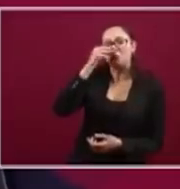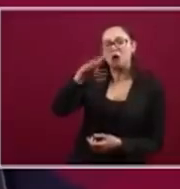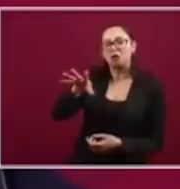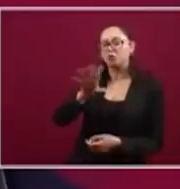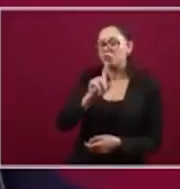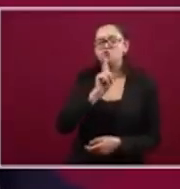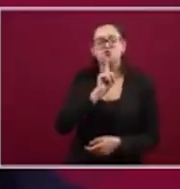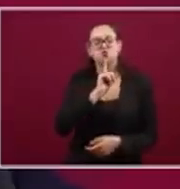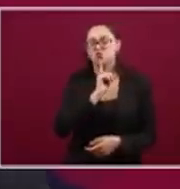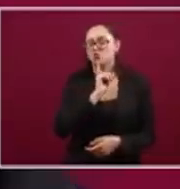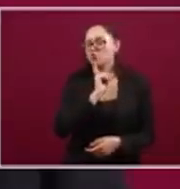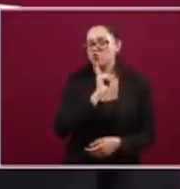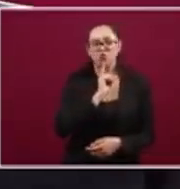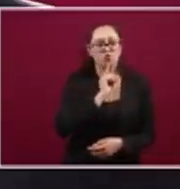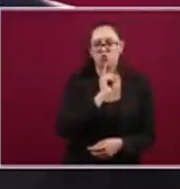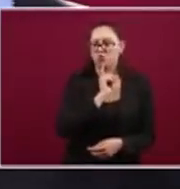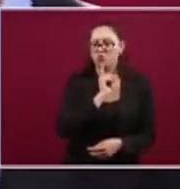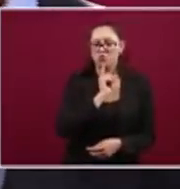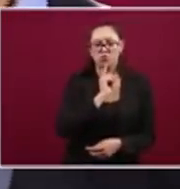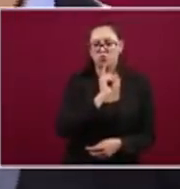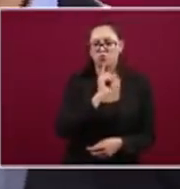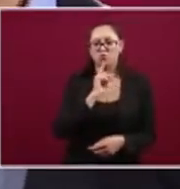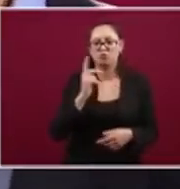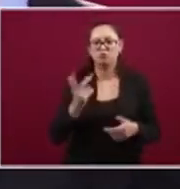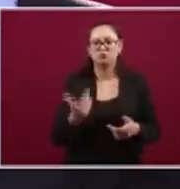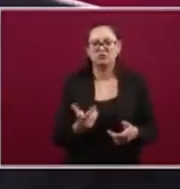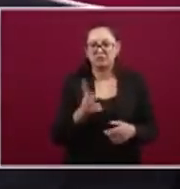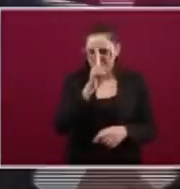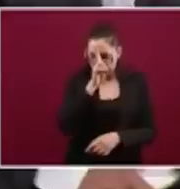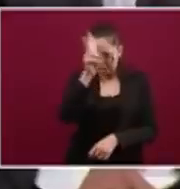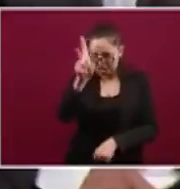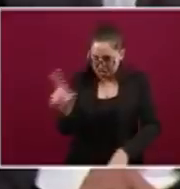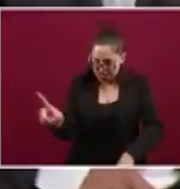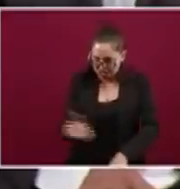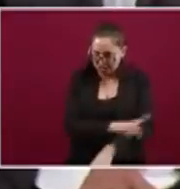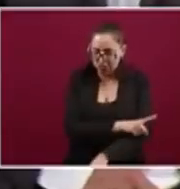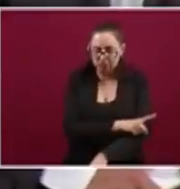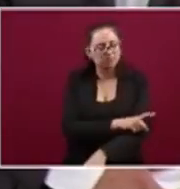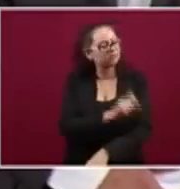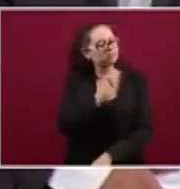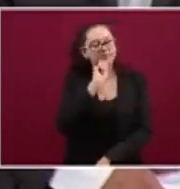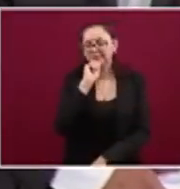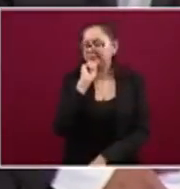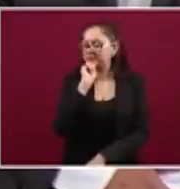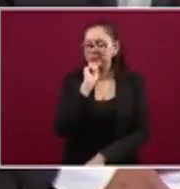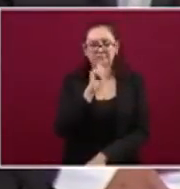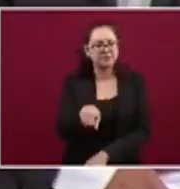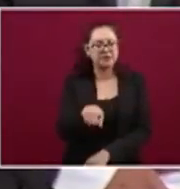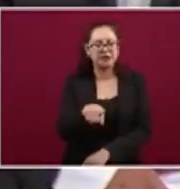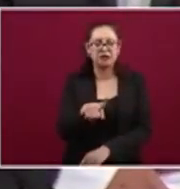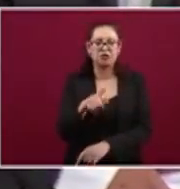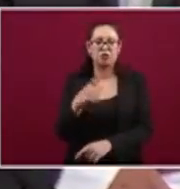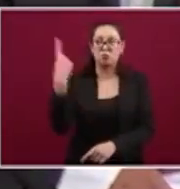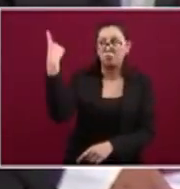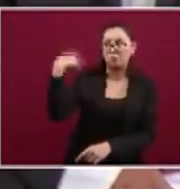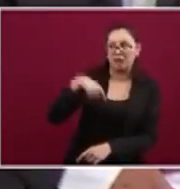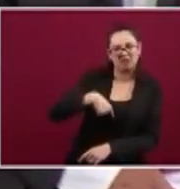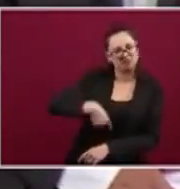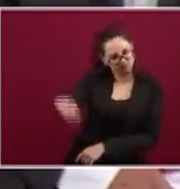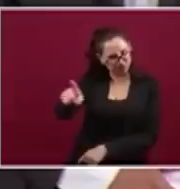o de este que haya venganzas porque ya consigna